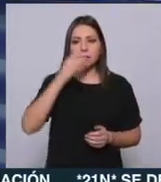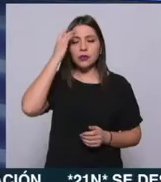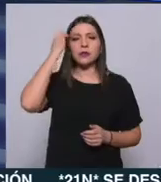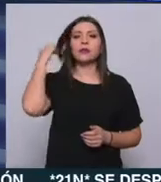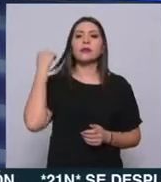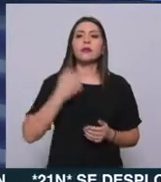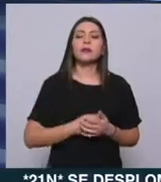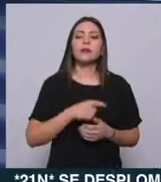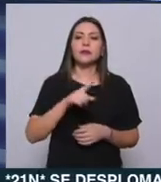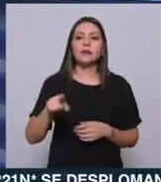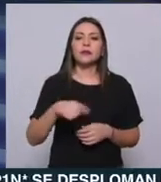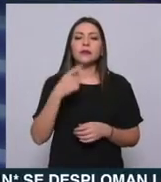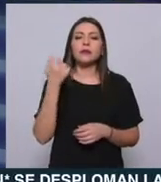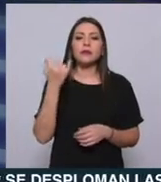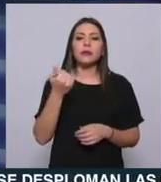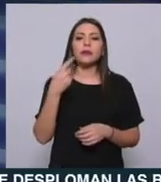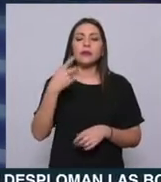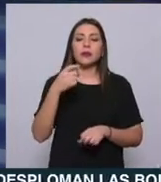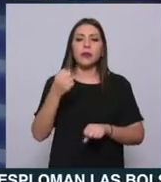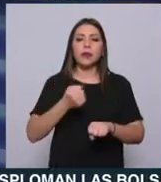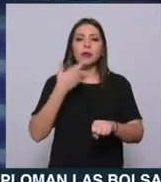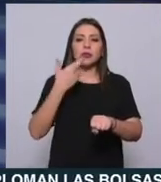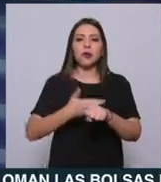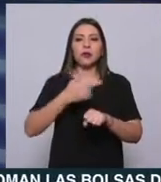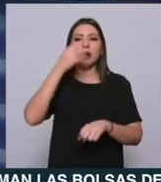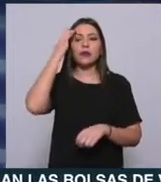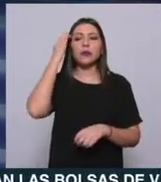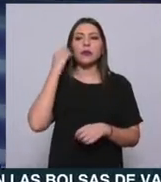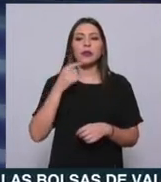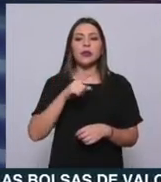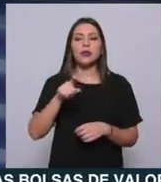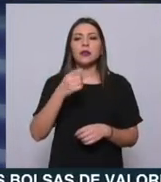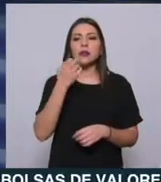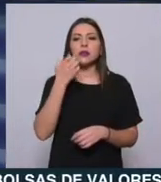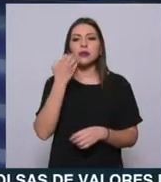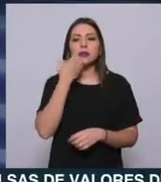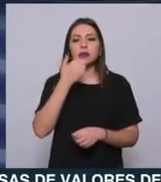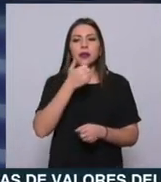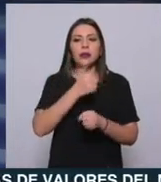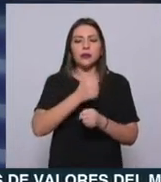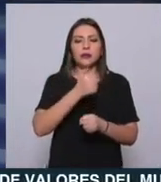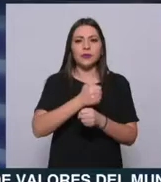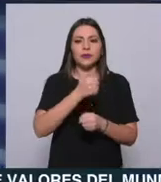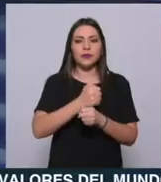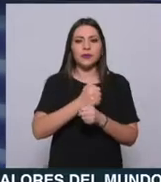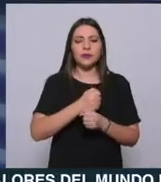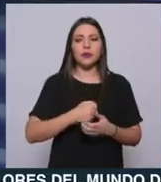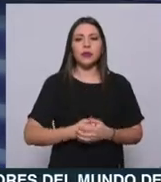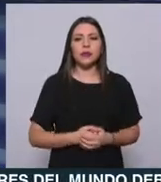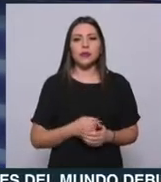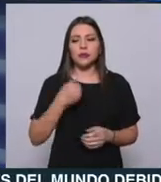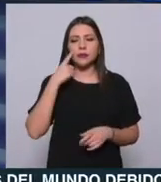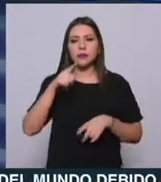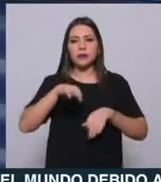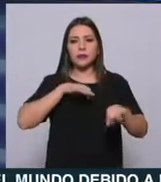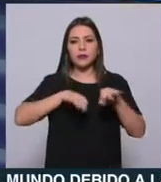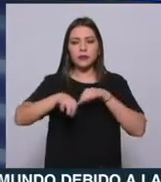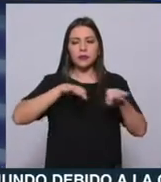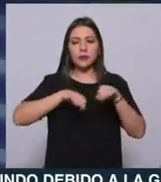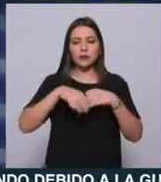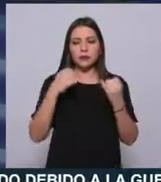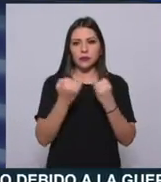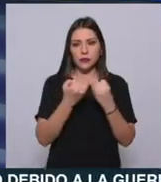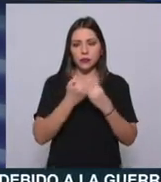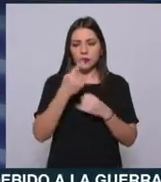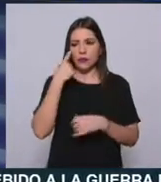especializados. Y por parte de la Secretaría, los centros de atención primaria, que entendemos van a estar trabajando como lo han venido haciendo